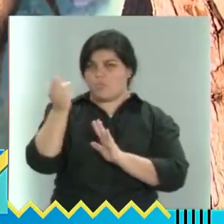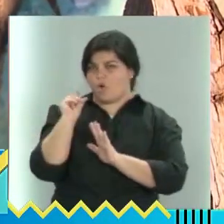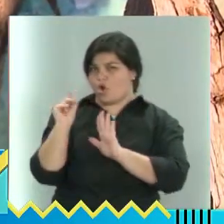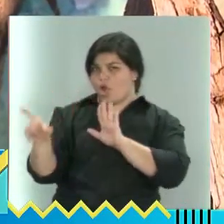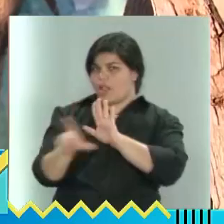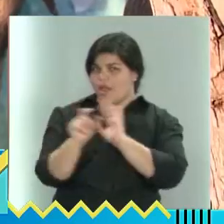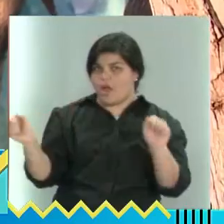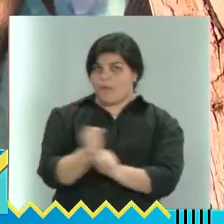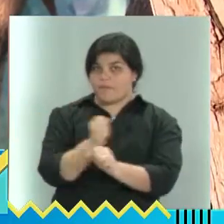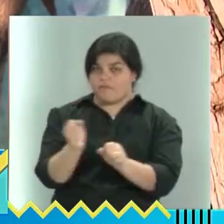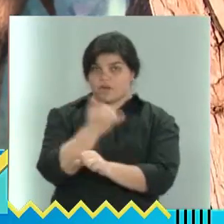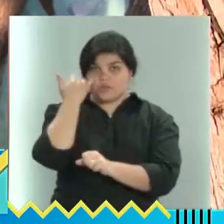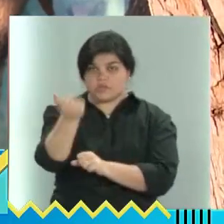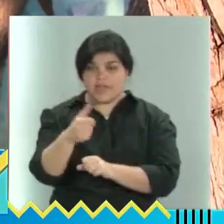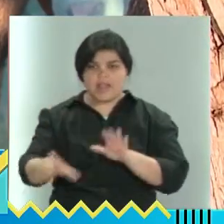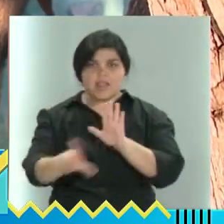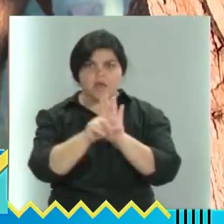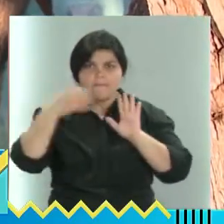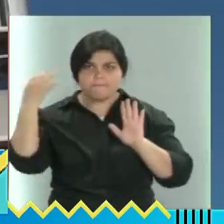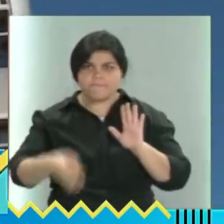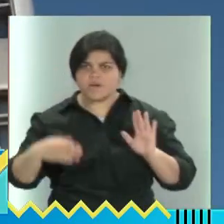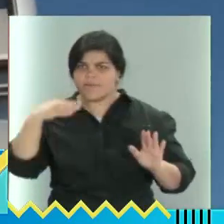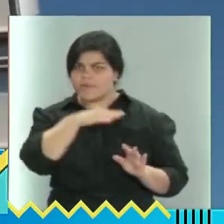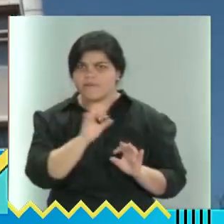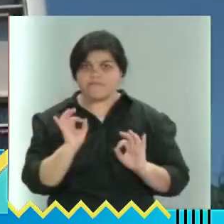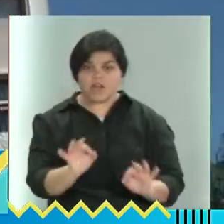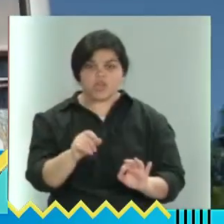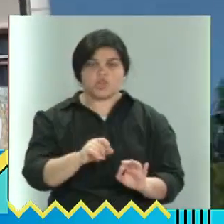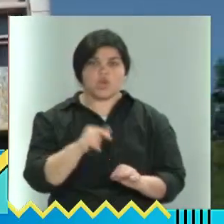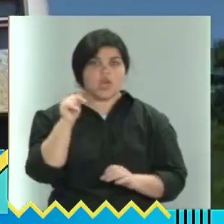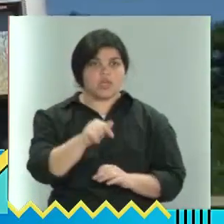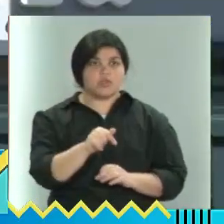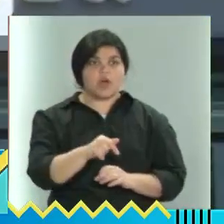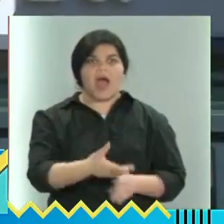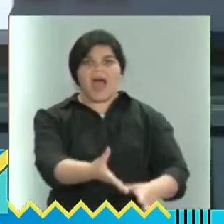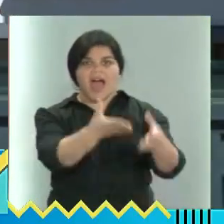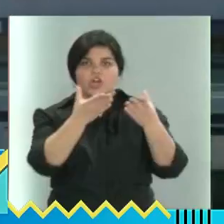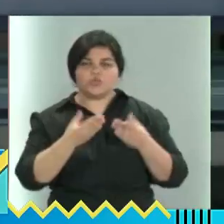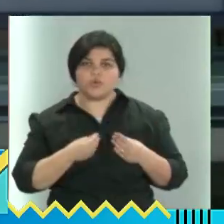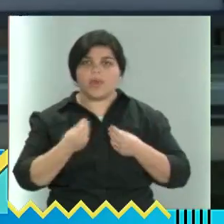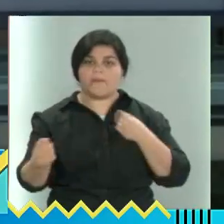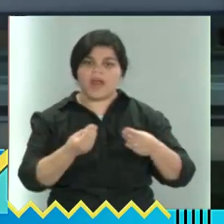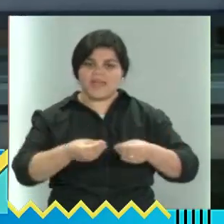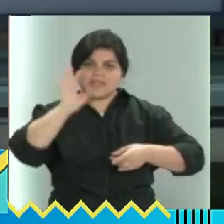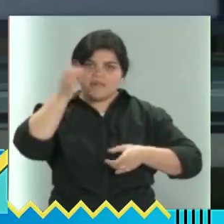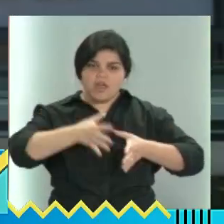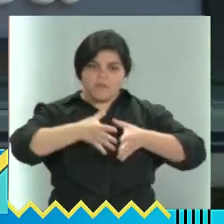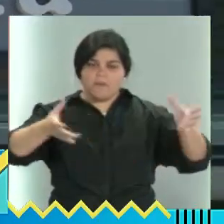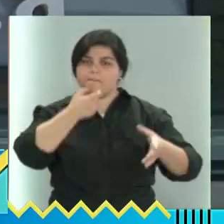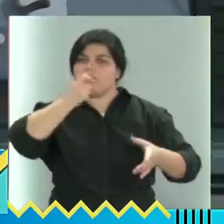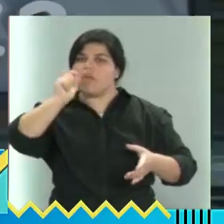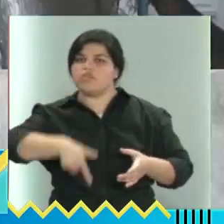es una buena ley que puede ser perfectible, eso nadie lo discute, pero que nos va a dar un marco de crecimiento. Mendoza